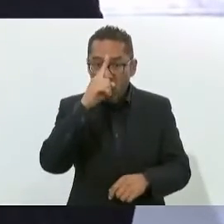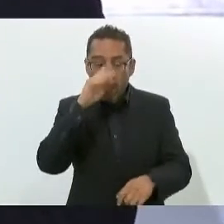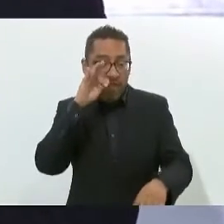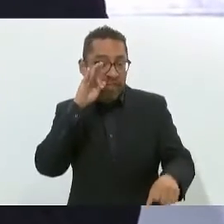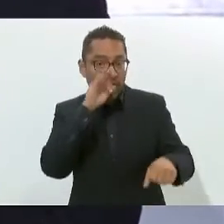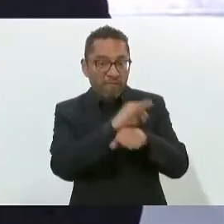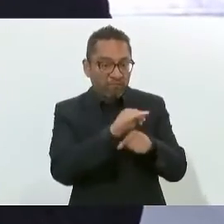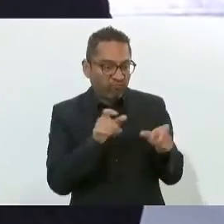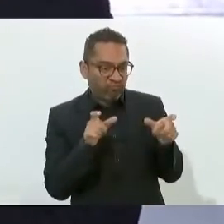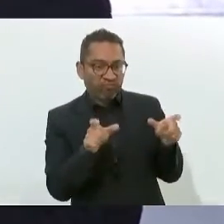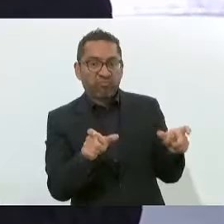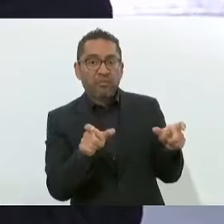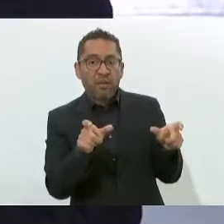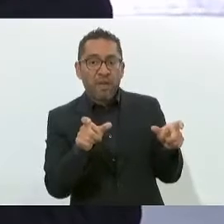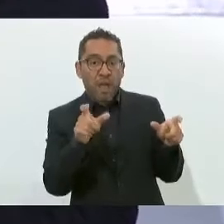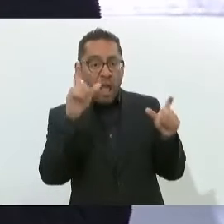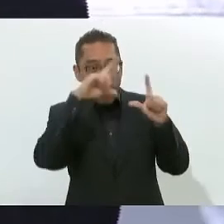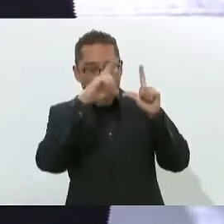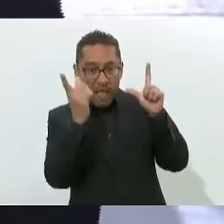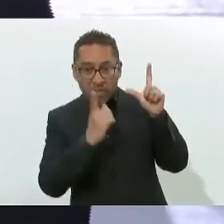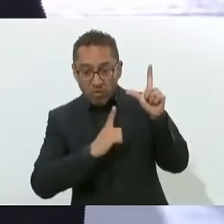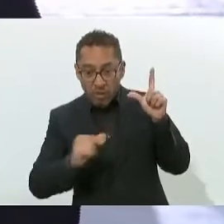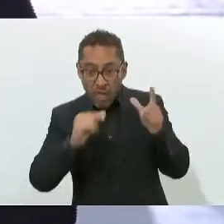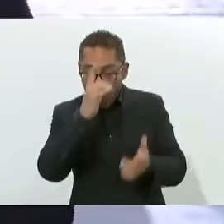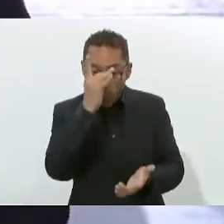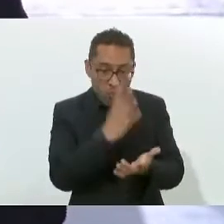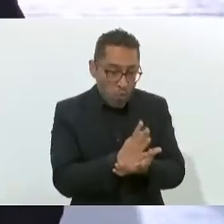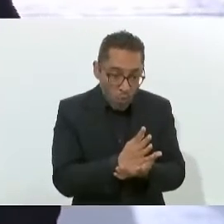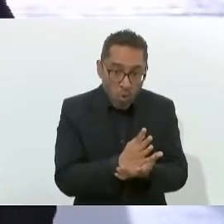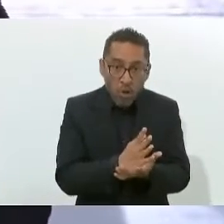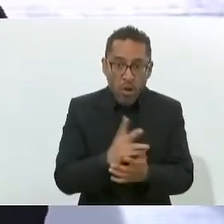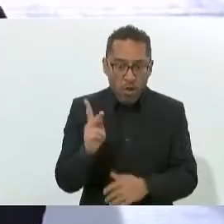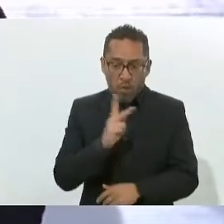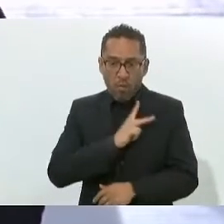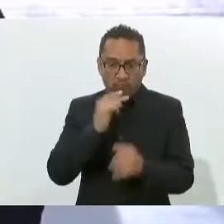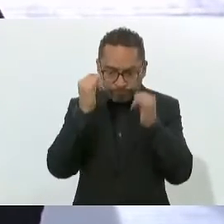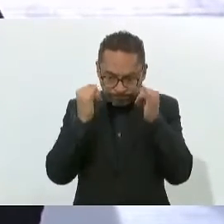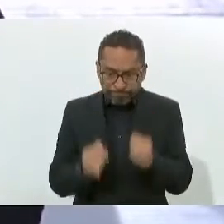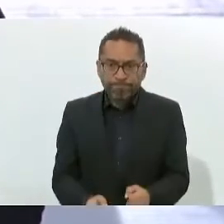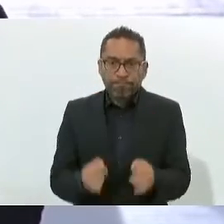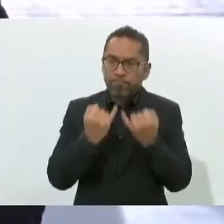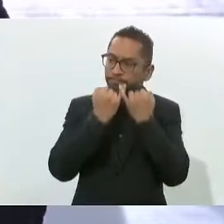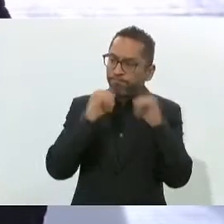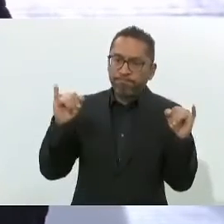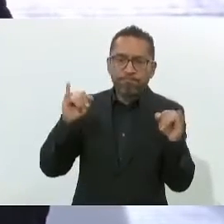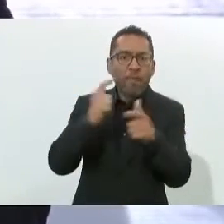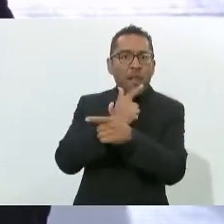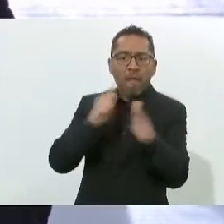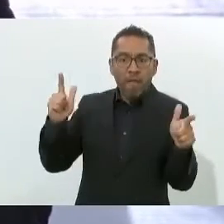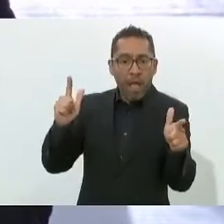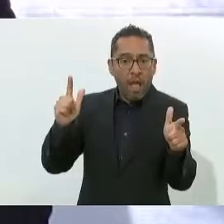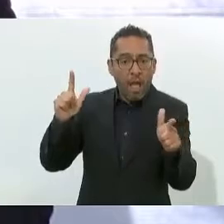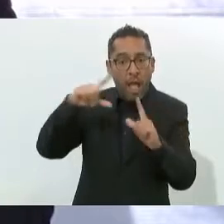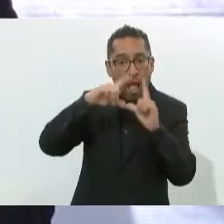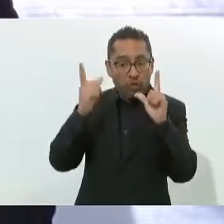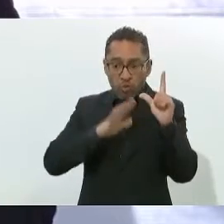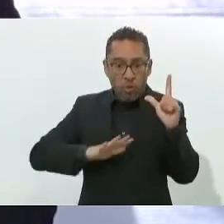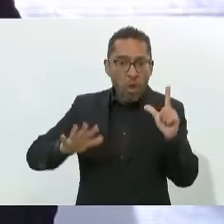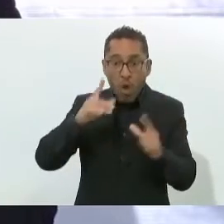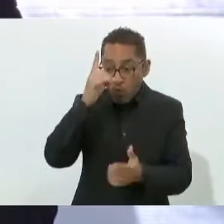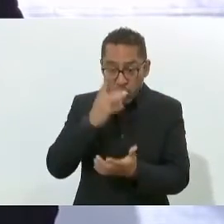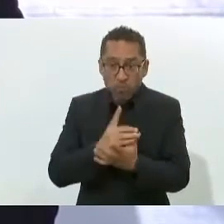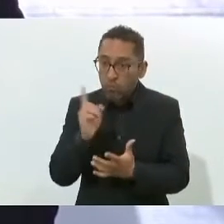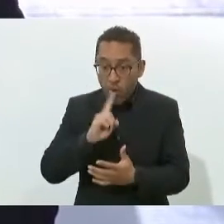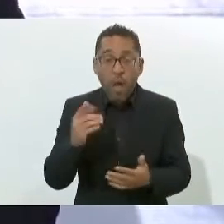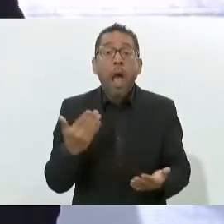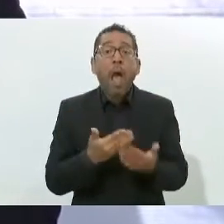nacional, no solo la defensa de nuestra soberanía nacional, ahora de conformidad